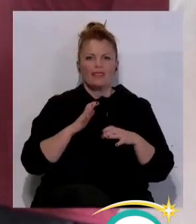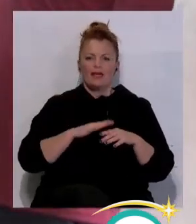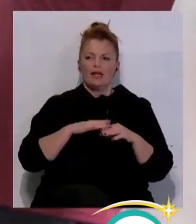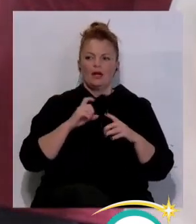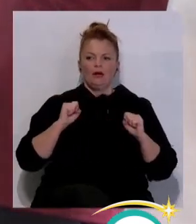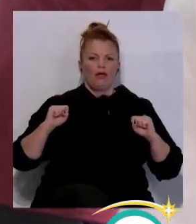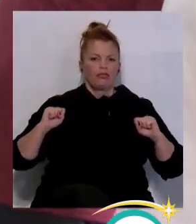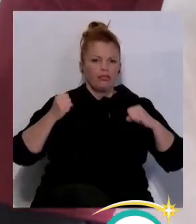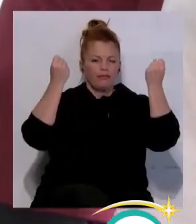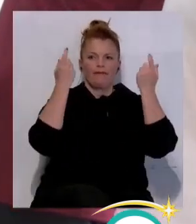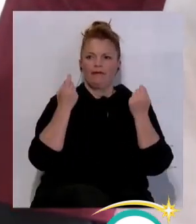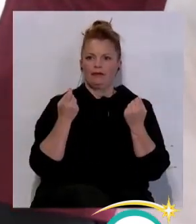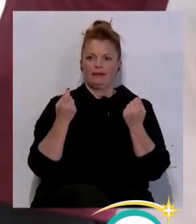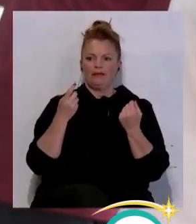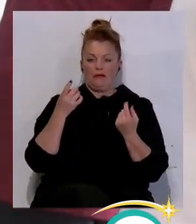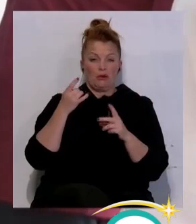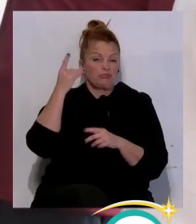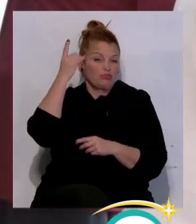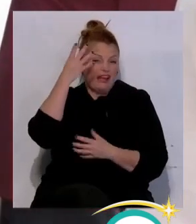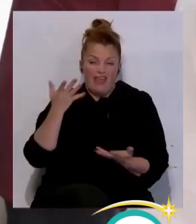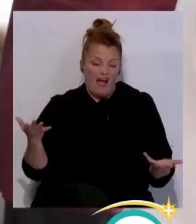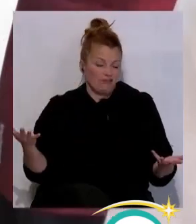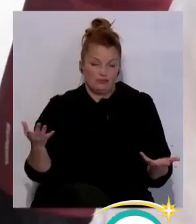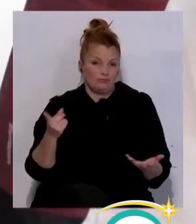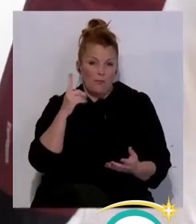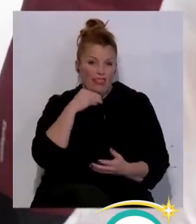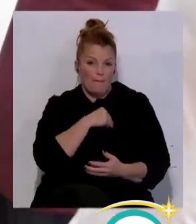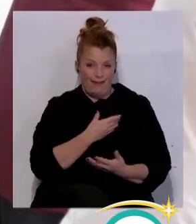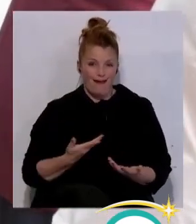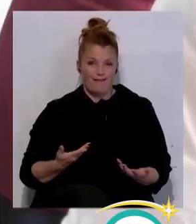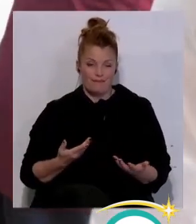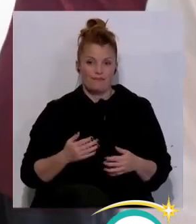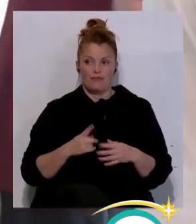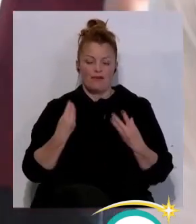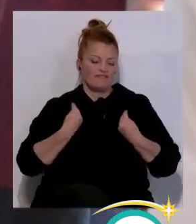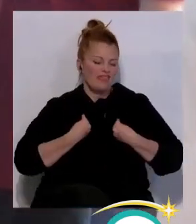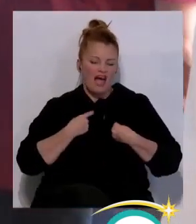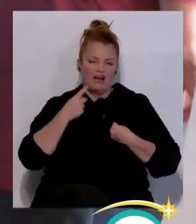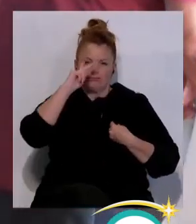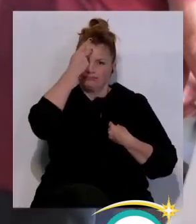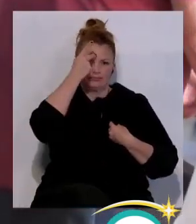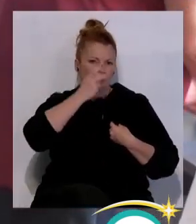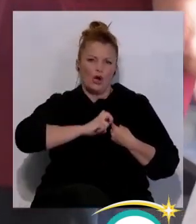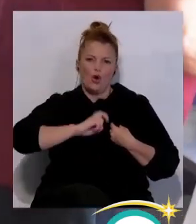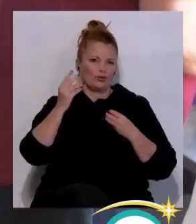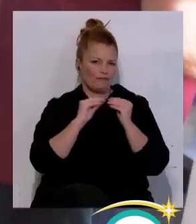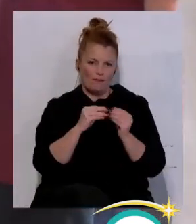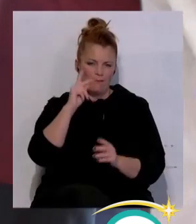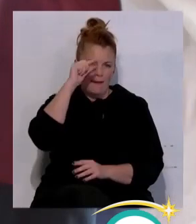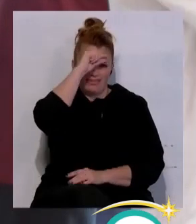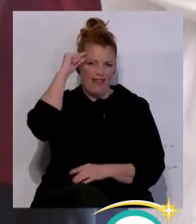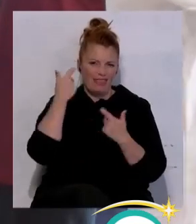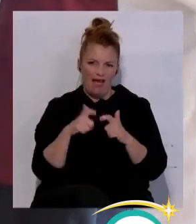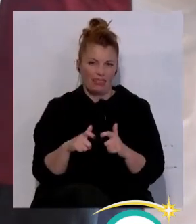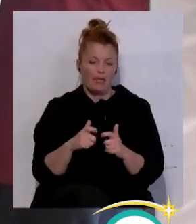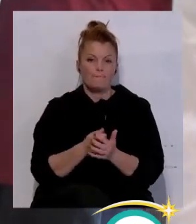a no alterarte por cosas que a lo mejor no tienen importancia. Entonces, pues te tomas la vida de otra forma. Yo creo que la ves de otra forma. Que después a lo